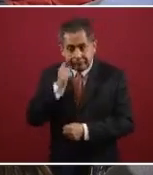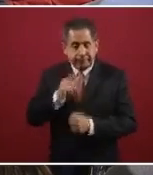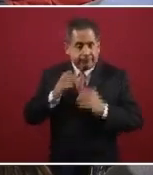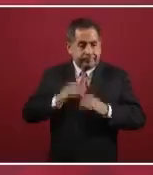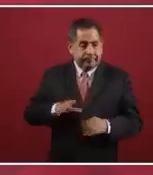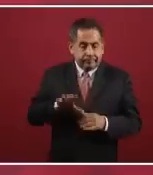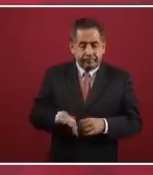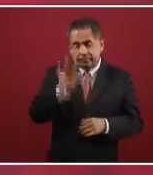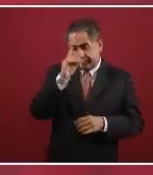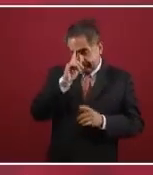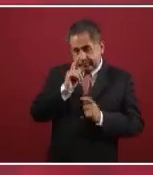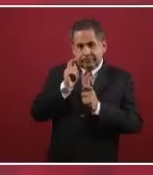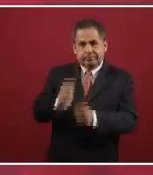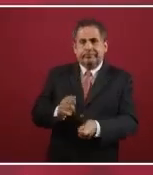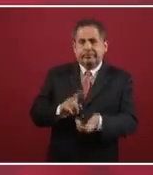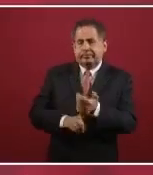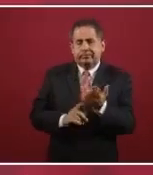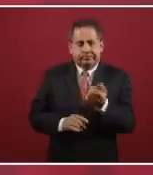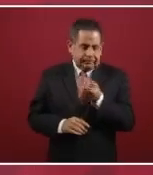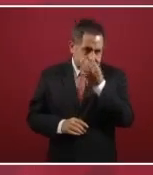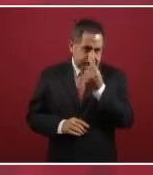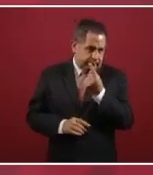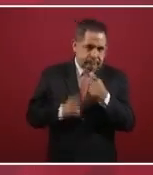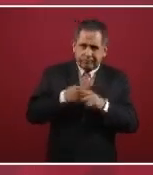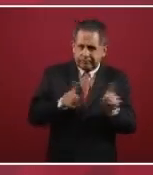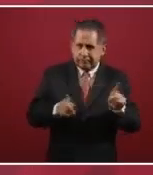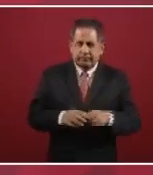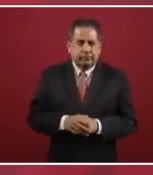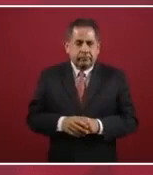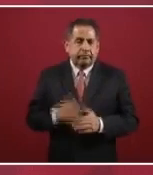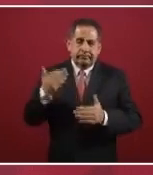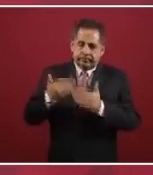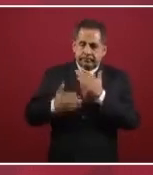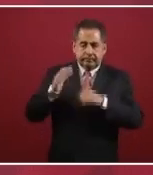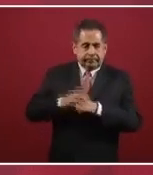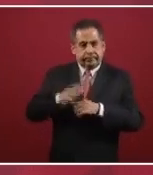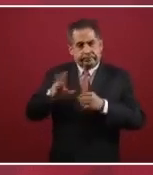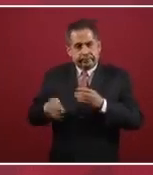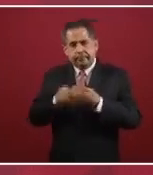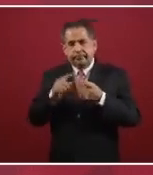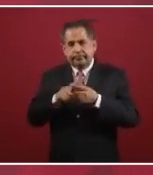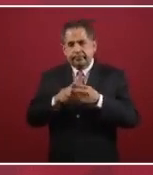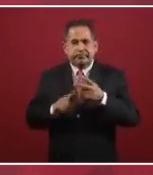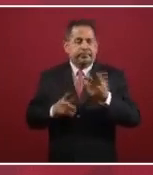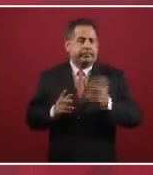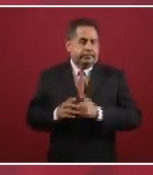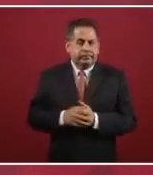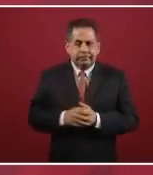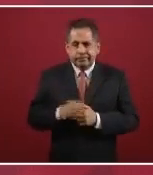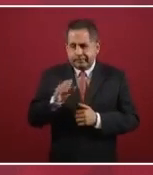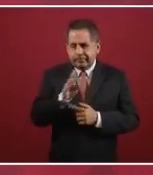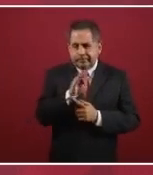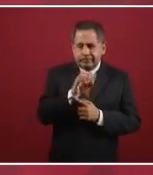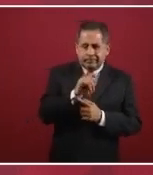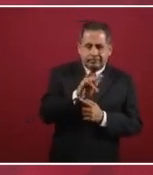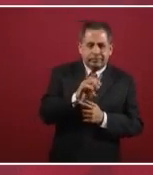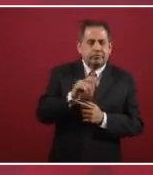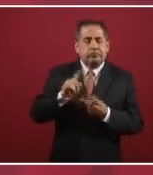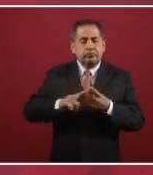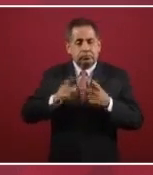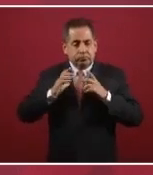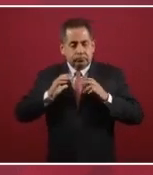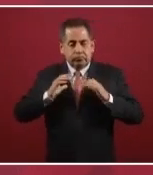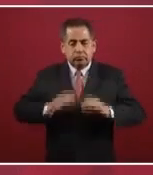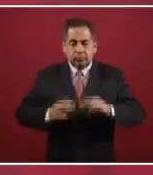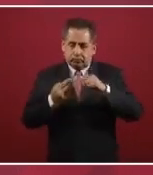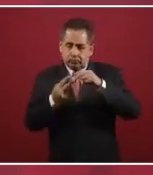otorgar identidad a una persona desaparecida. Todavía falta mucho, no sé todos los datos biométricos o genéticos los que se